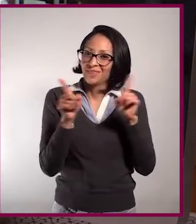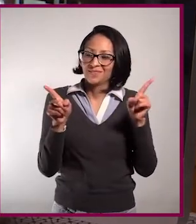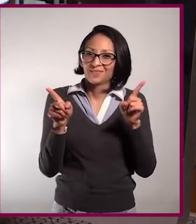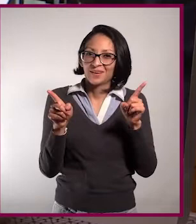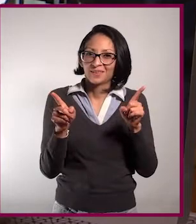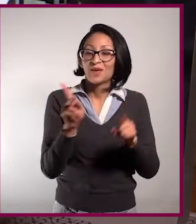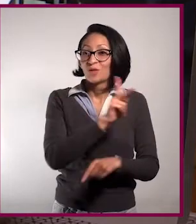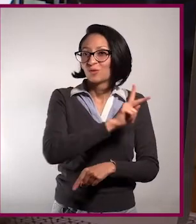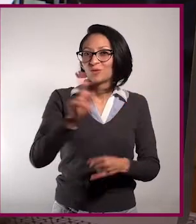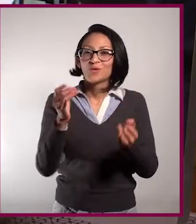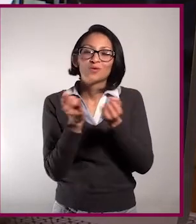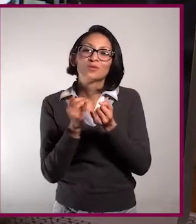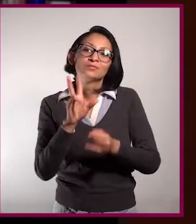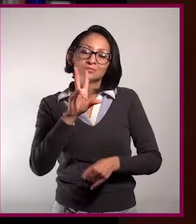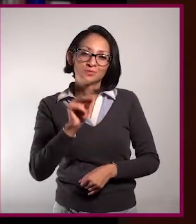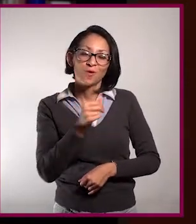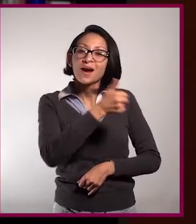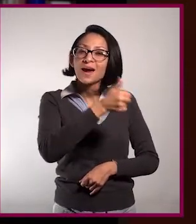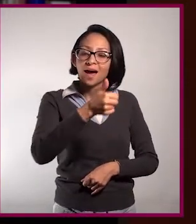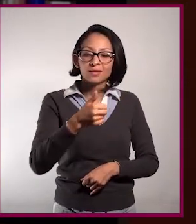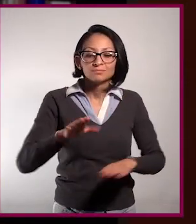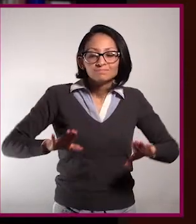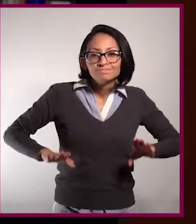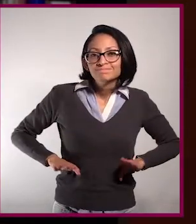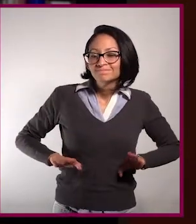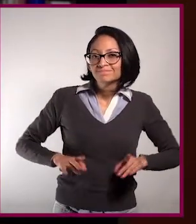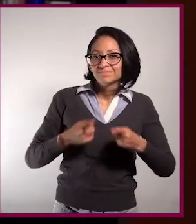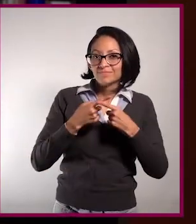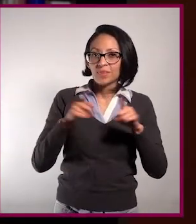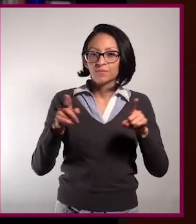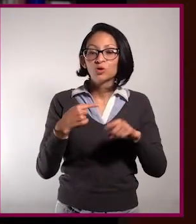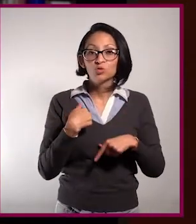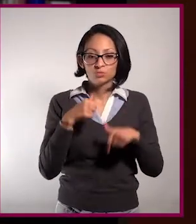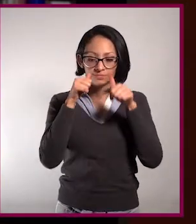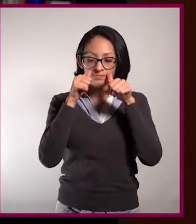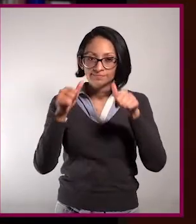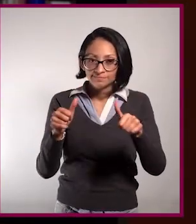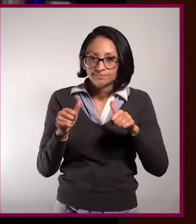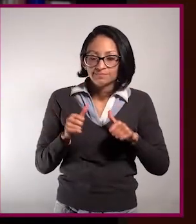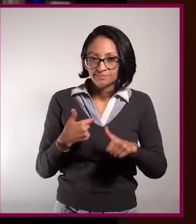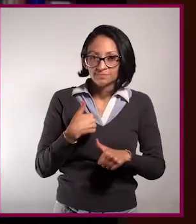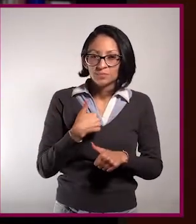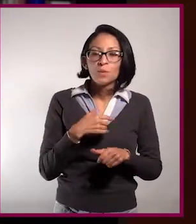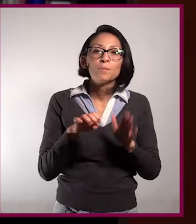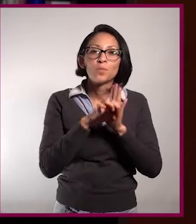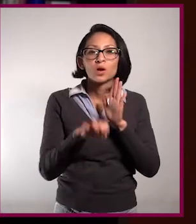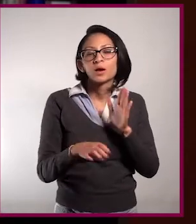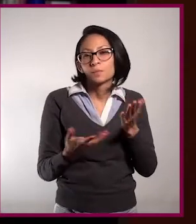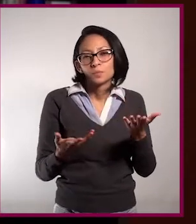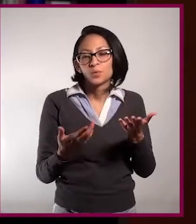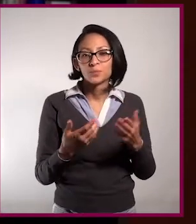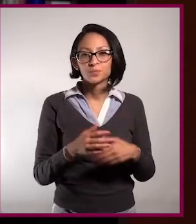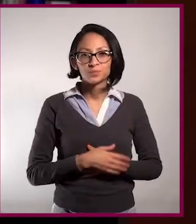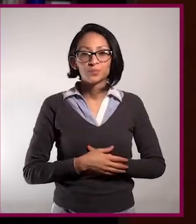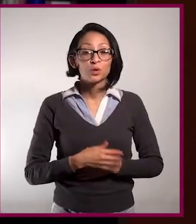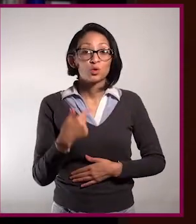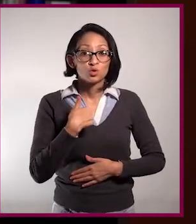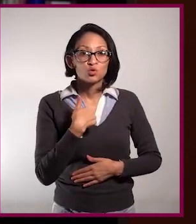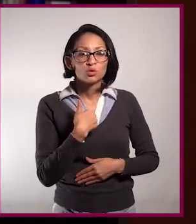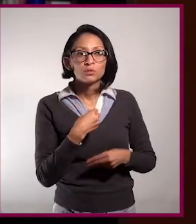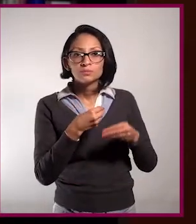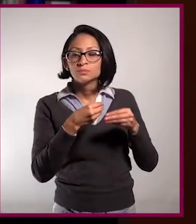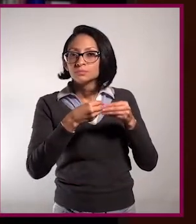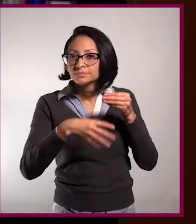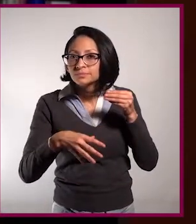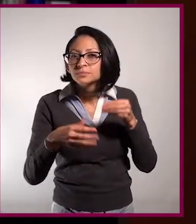nos vamos a comportar y las alteraciones que puede haber al respecto si nosotros no llevamos un conteo, por ejemplo, de cuándo